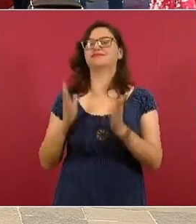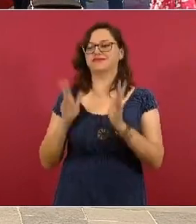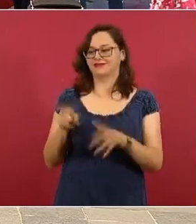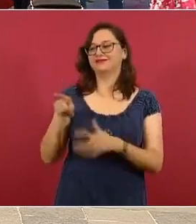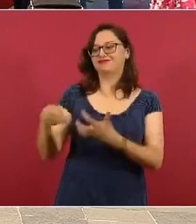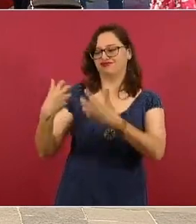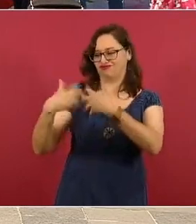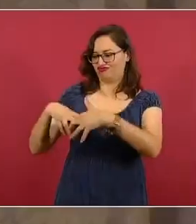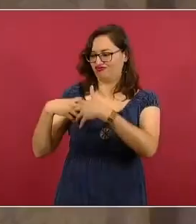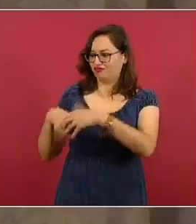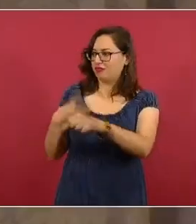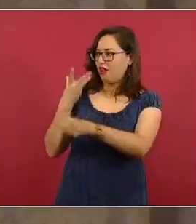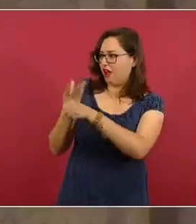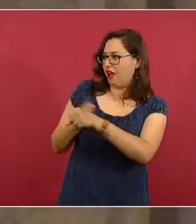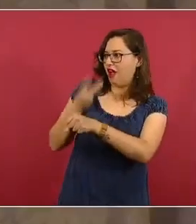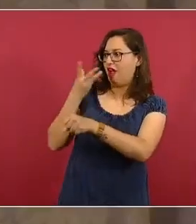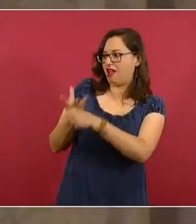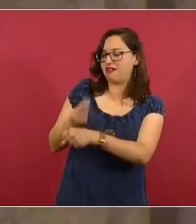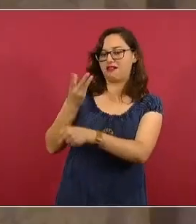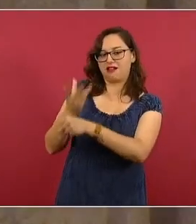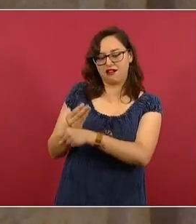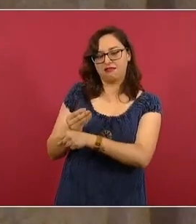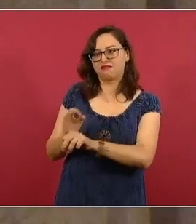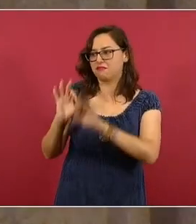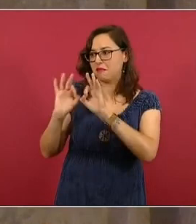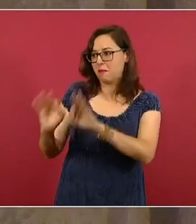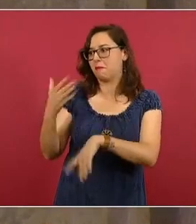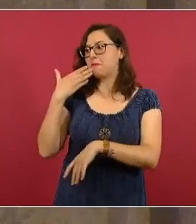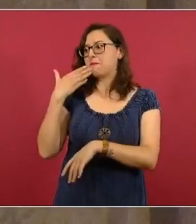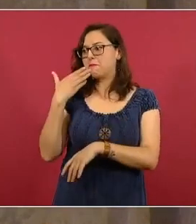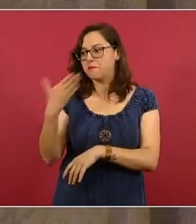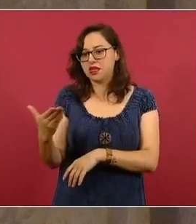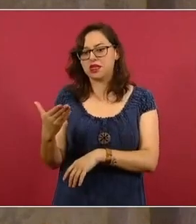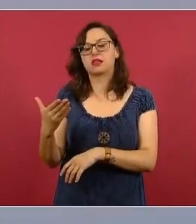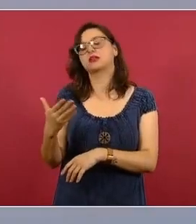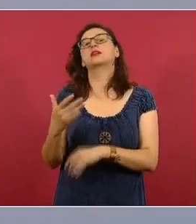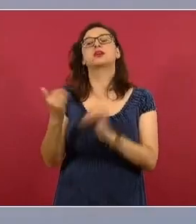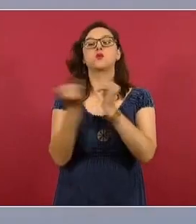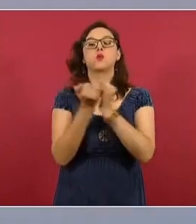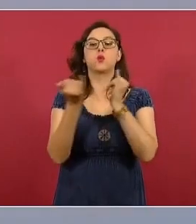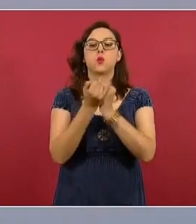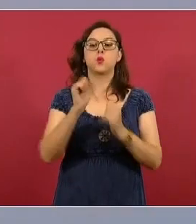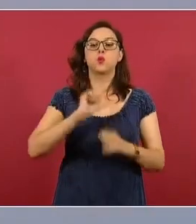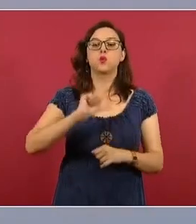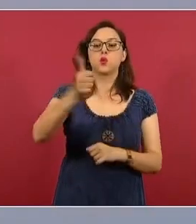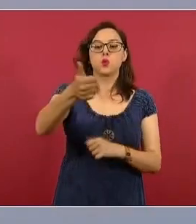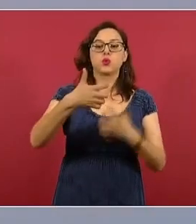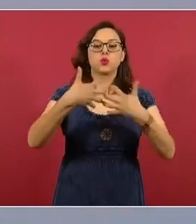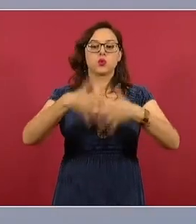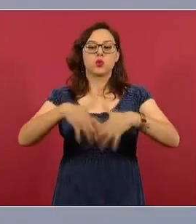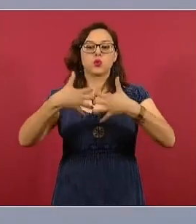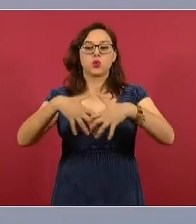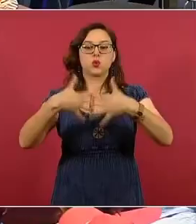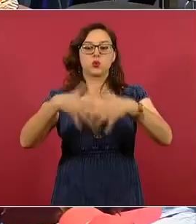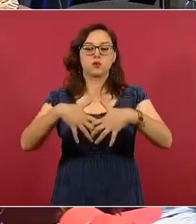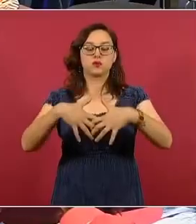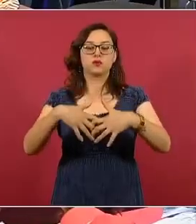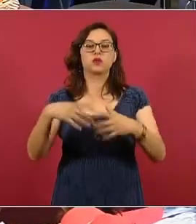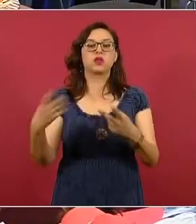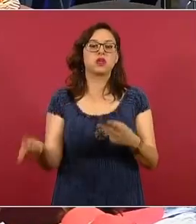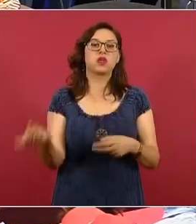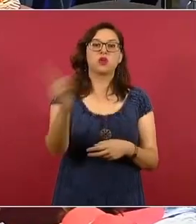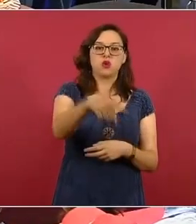reparar la planta, y lo mismo hicieron con otra planta que compraron y una